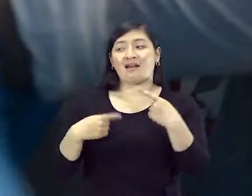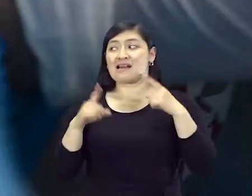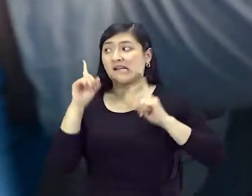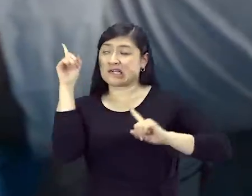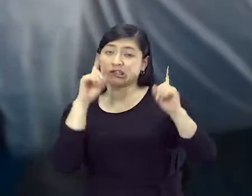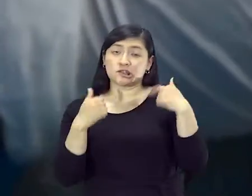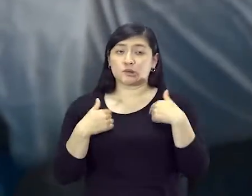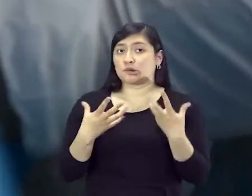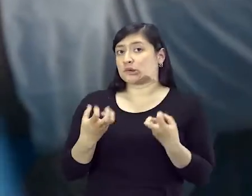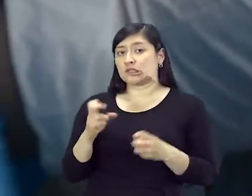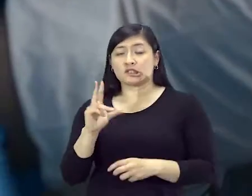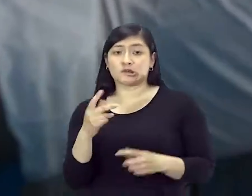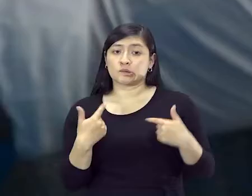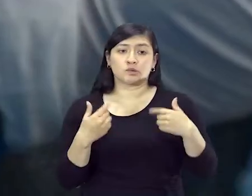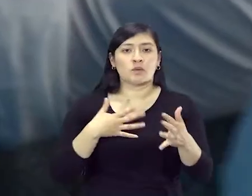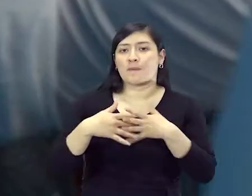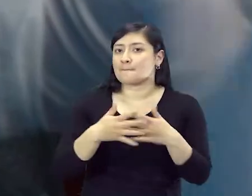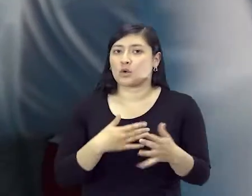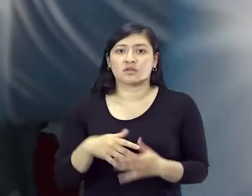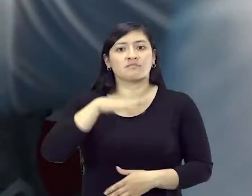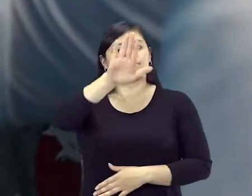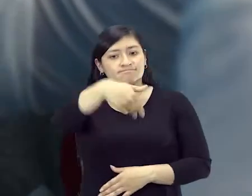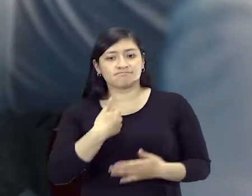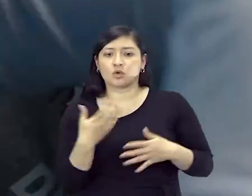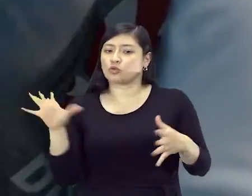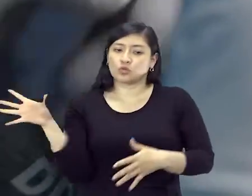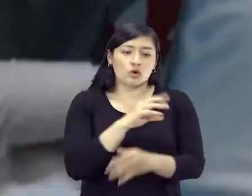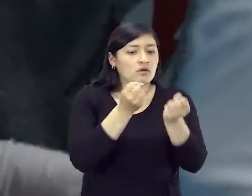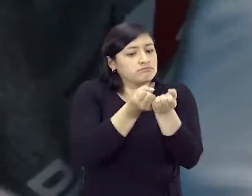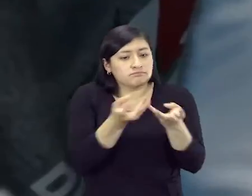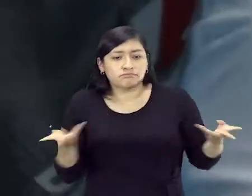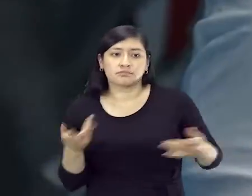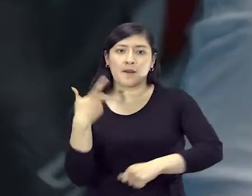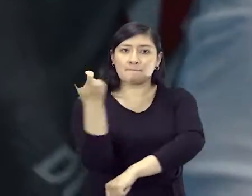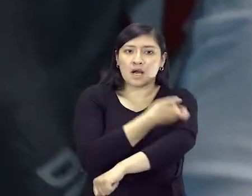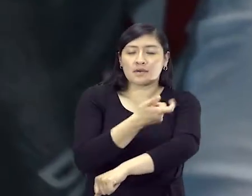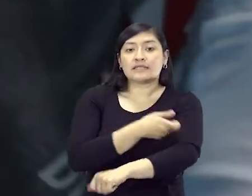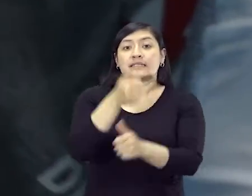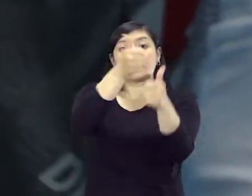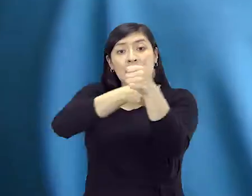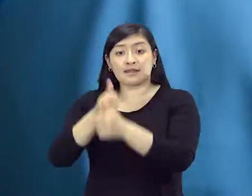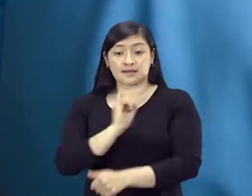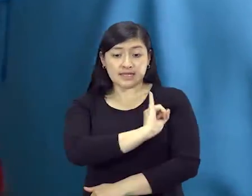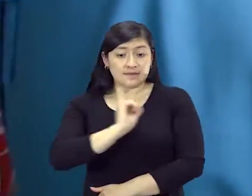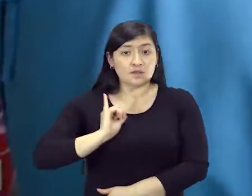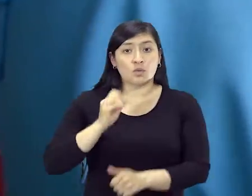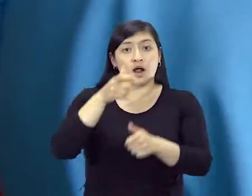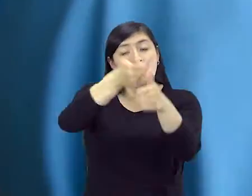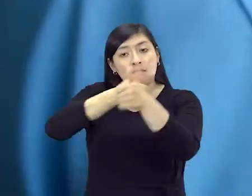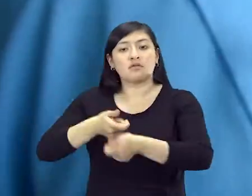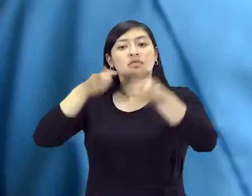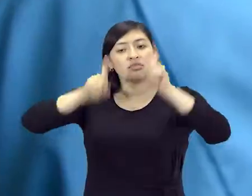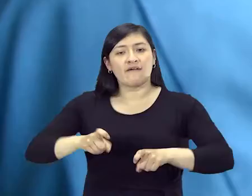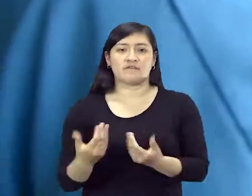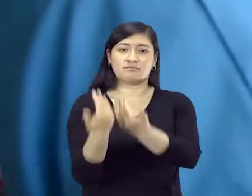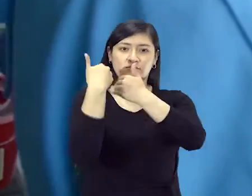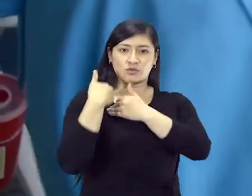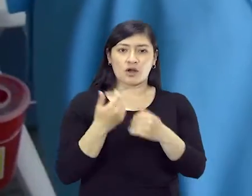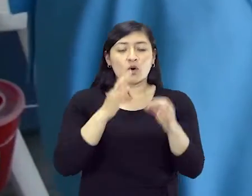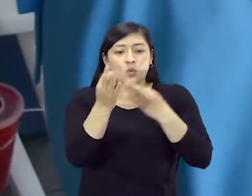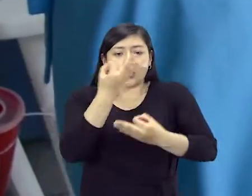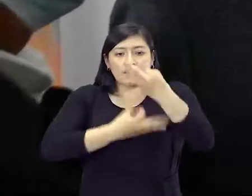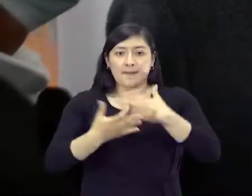no hay excusas, va a haber todas las vacunas disponibles, entonces este es un trabajo de todos, una responsabilidad individual que tiene cada habitante de